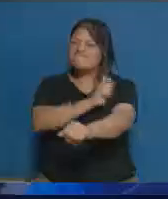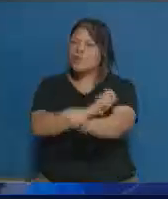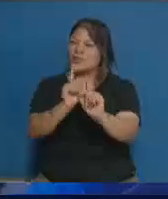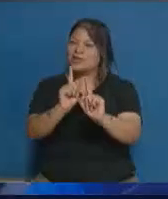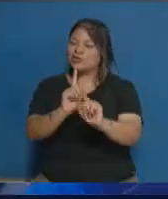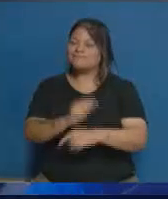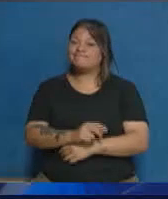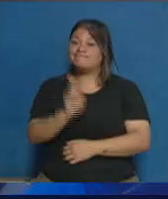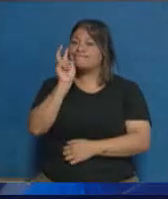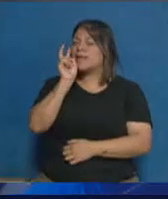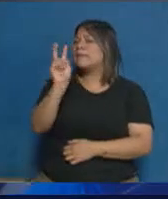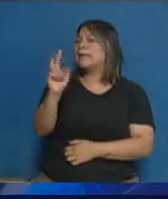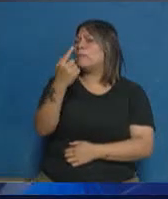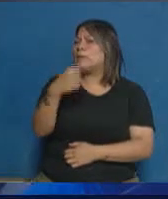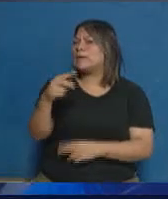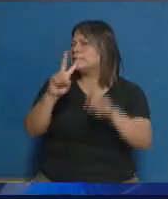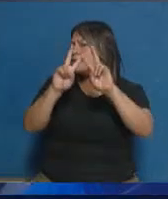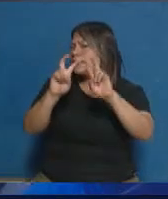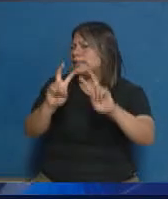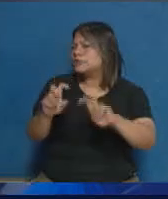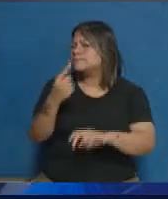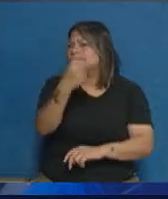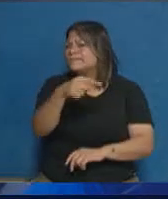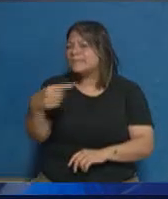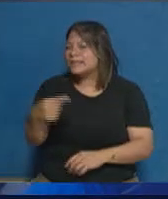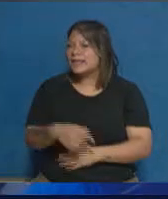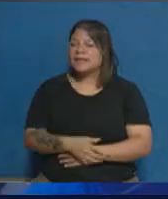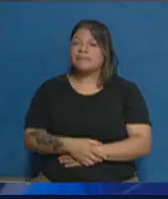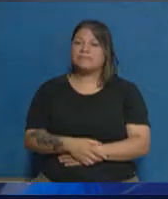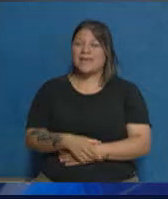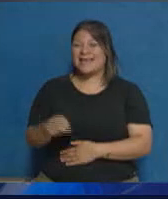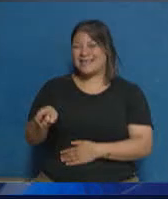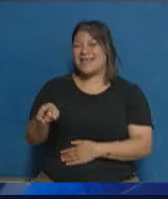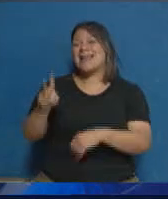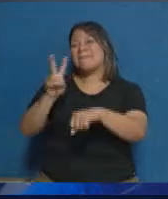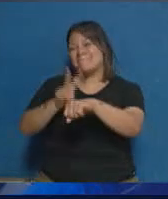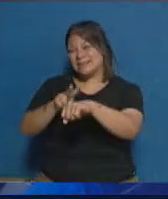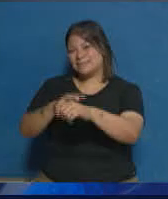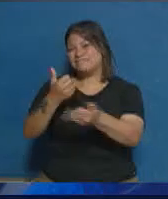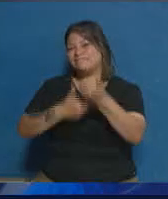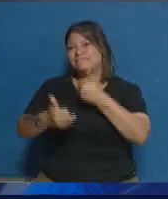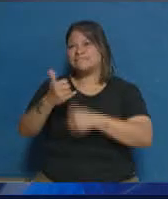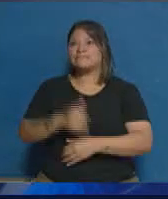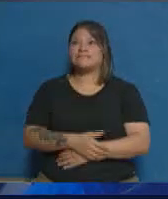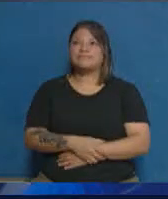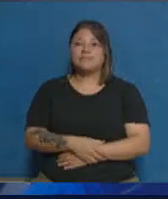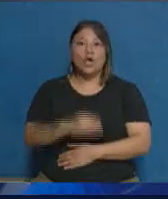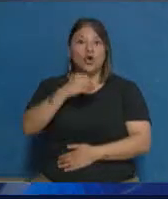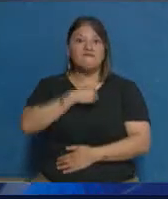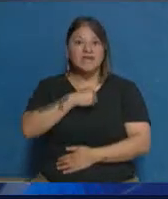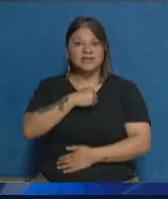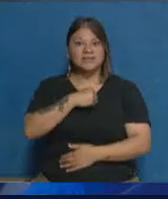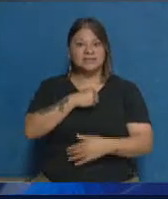Bueno, veamos de qué se trata este estudio, que ahí más o menos lo adelantó, evolución del índice de confianza